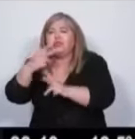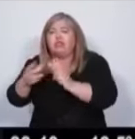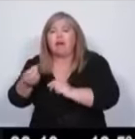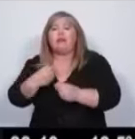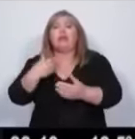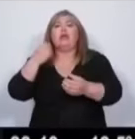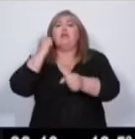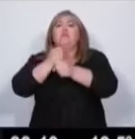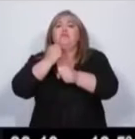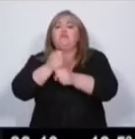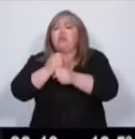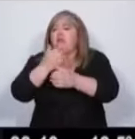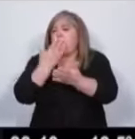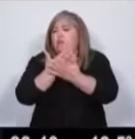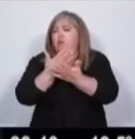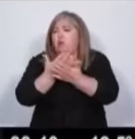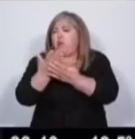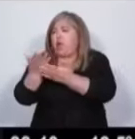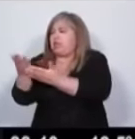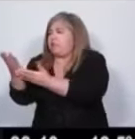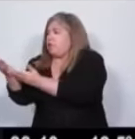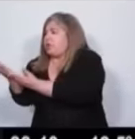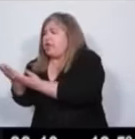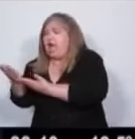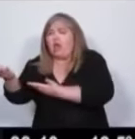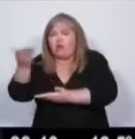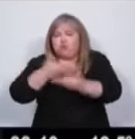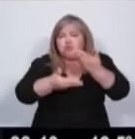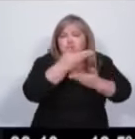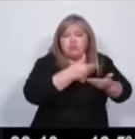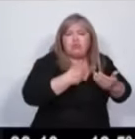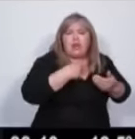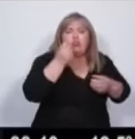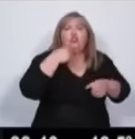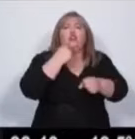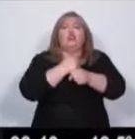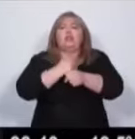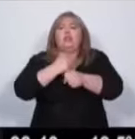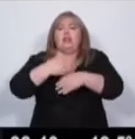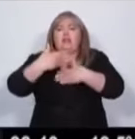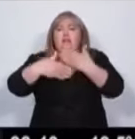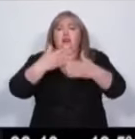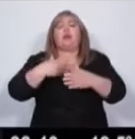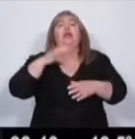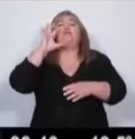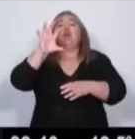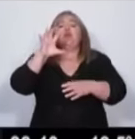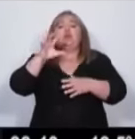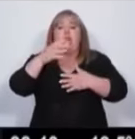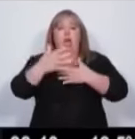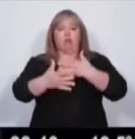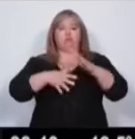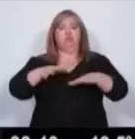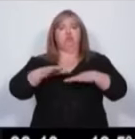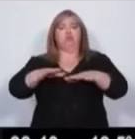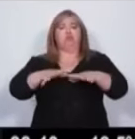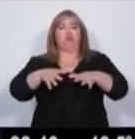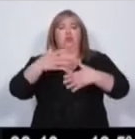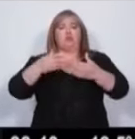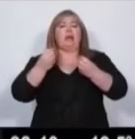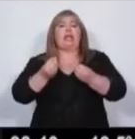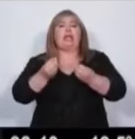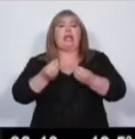de los sectores sociales que debíamos ocuparnos para que la provincia se active y genere riqueza,